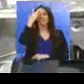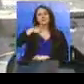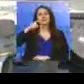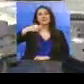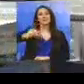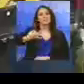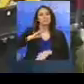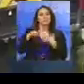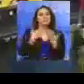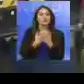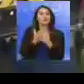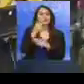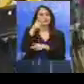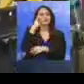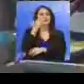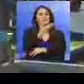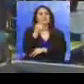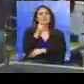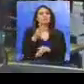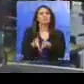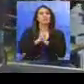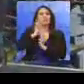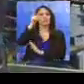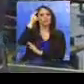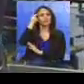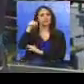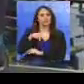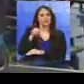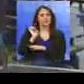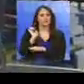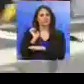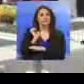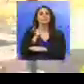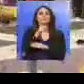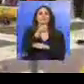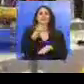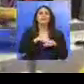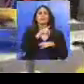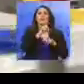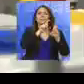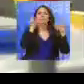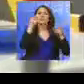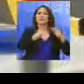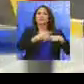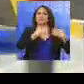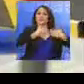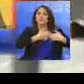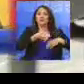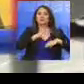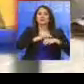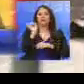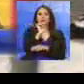los requerimientos de mejoras pedidos por el gobierno ecuatoriano. La empresa de ensamblaje cuenta con el 22% de